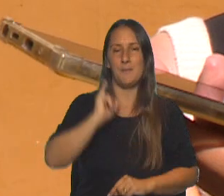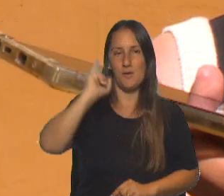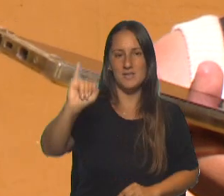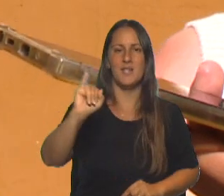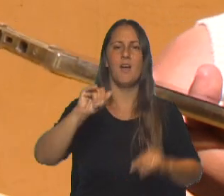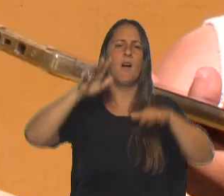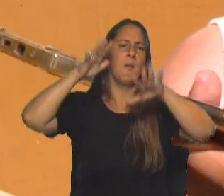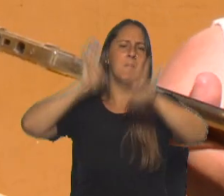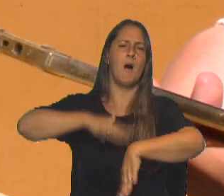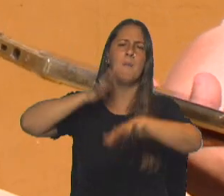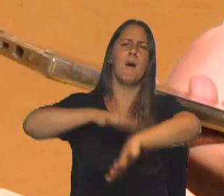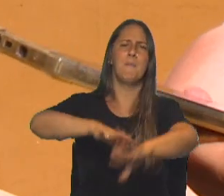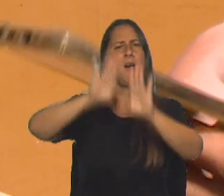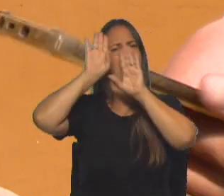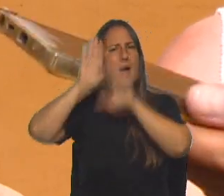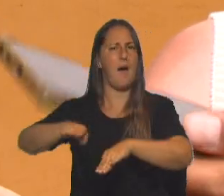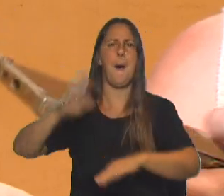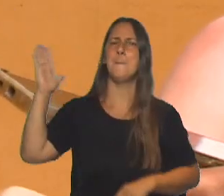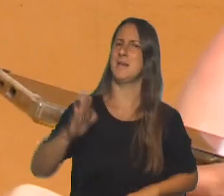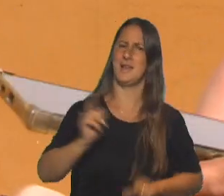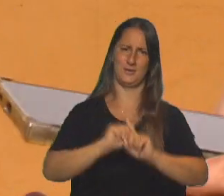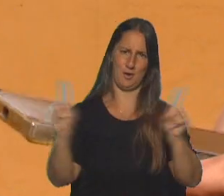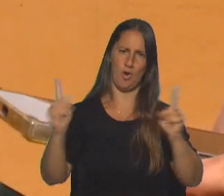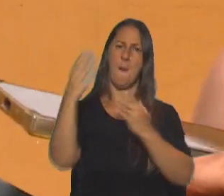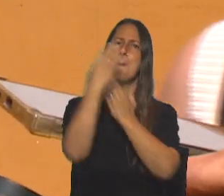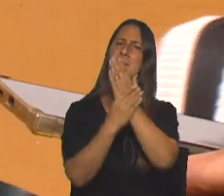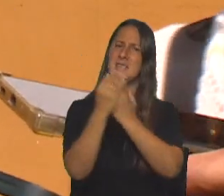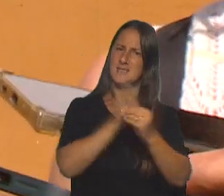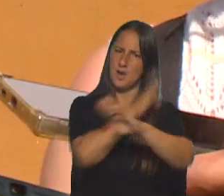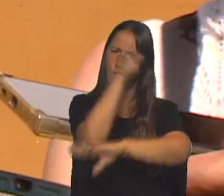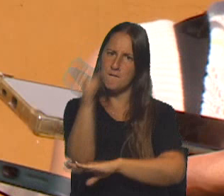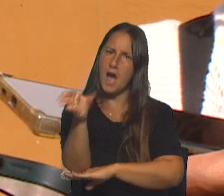corte con este acampe como amenaza, que lo tiene que hacer, llegar al Ministerio, conversar con la Ministra